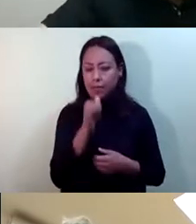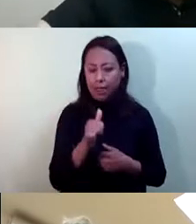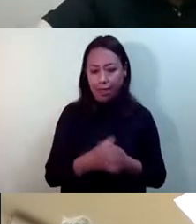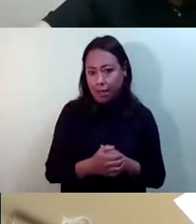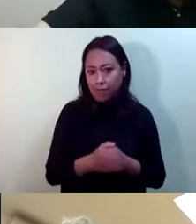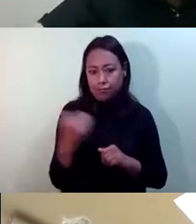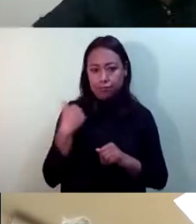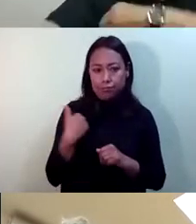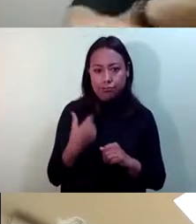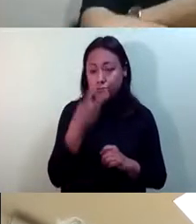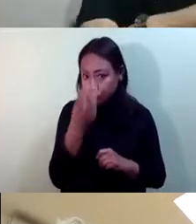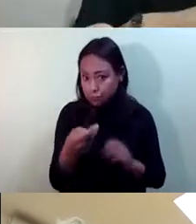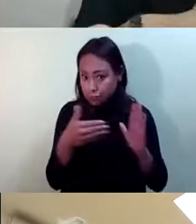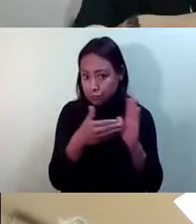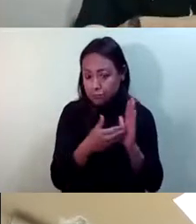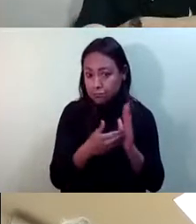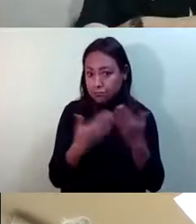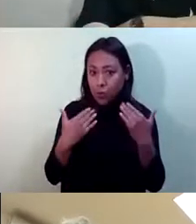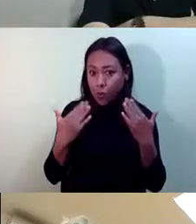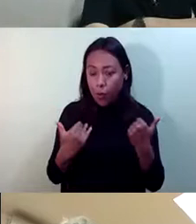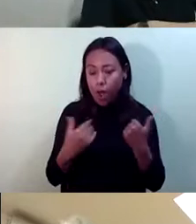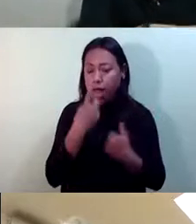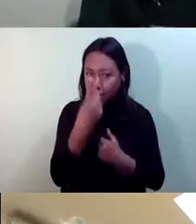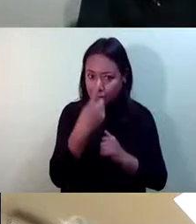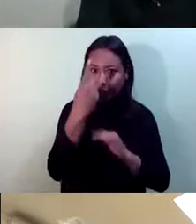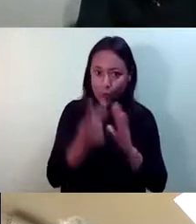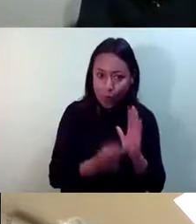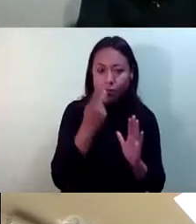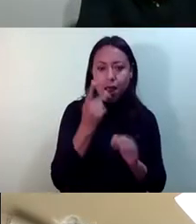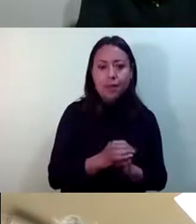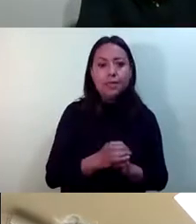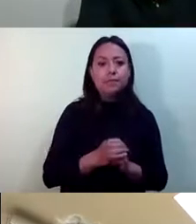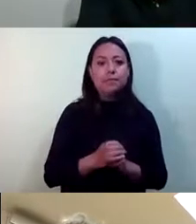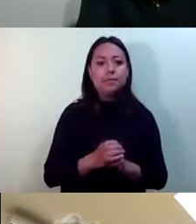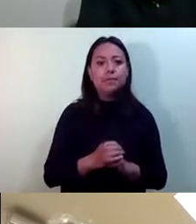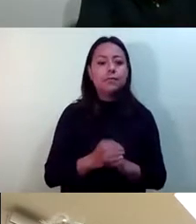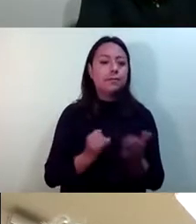eso es que no aparece, le repito nuevamente, en el cuerpo del dictamen.